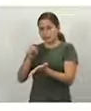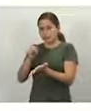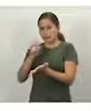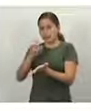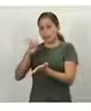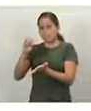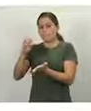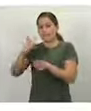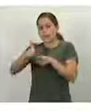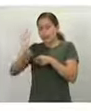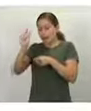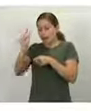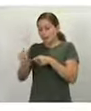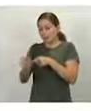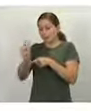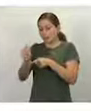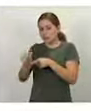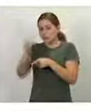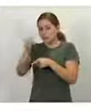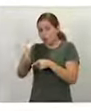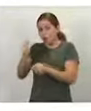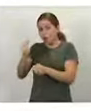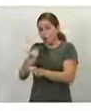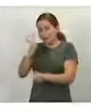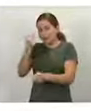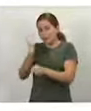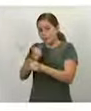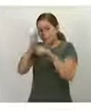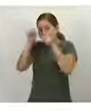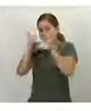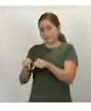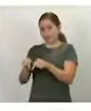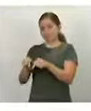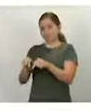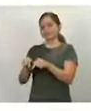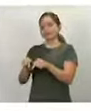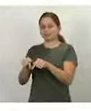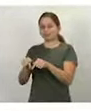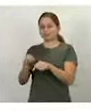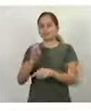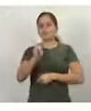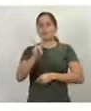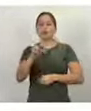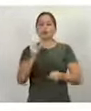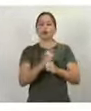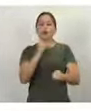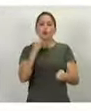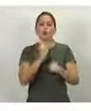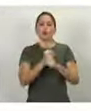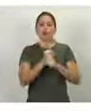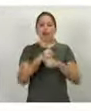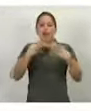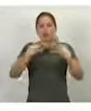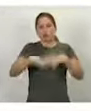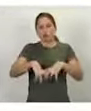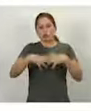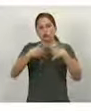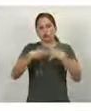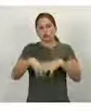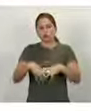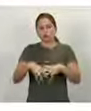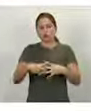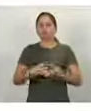campesinos que eran los que las trabajaban. Como segundo problema, la industrialización.